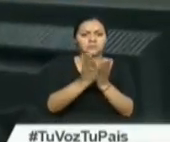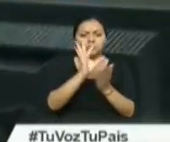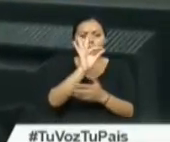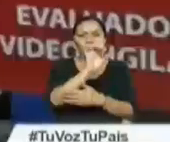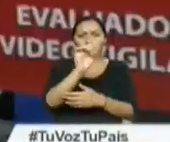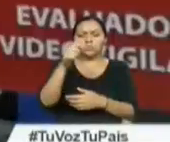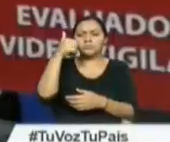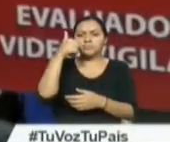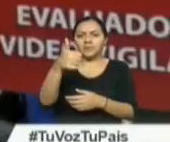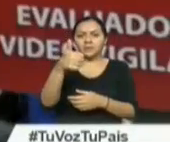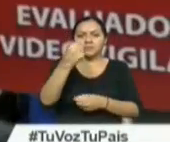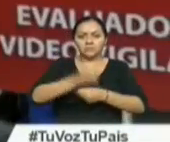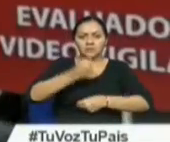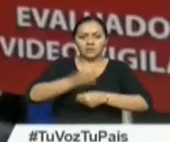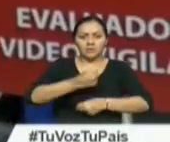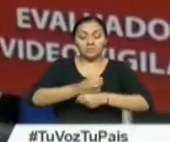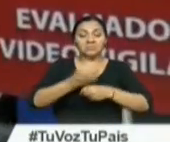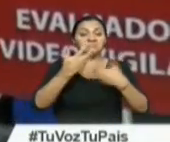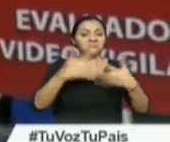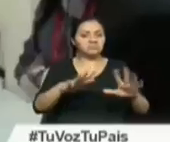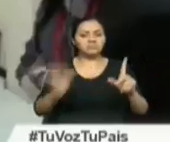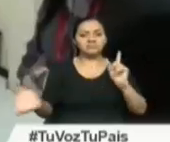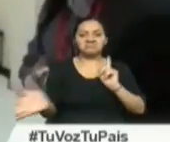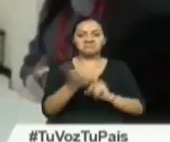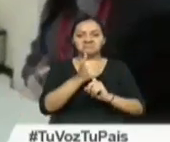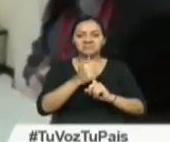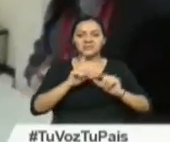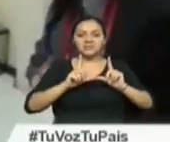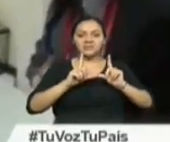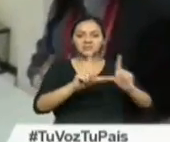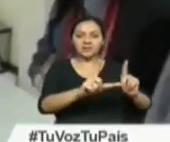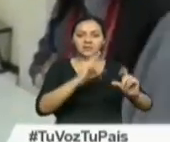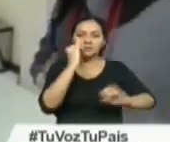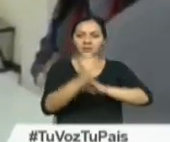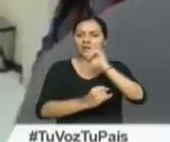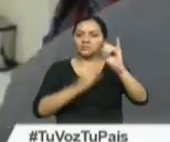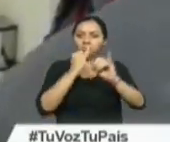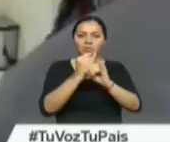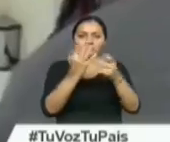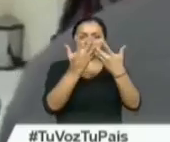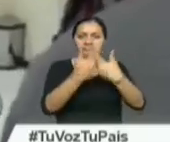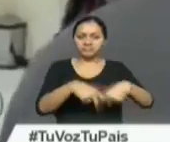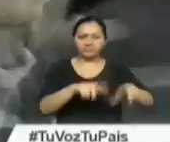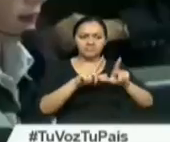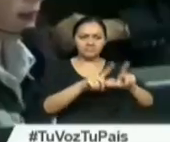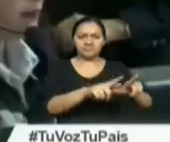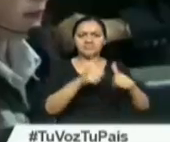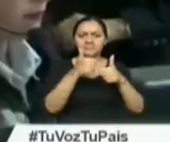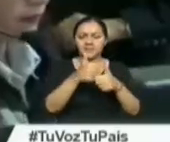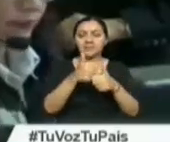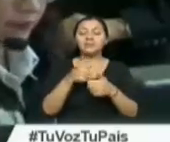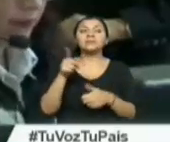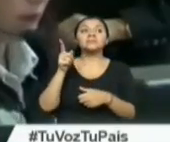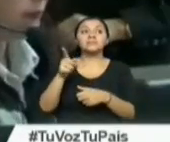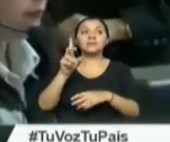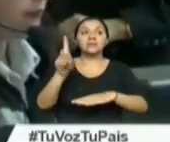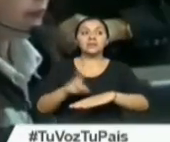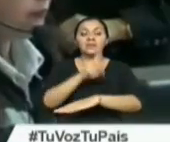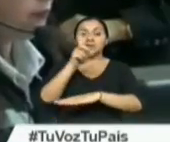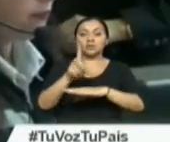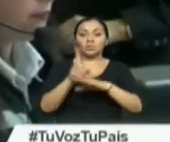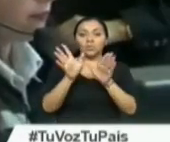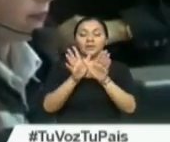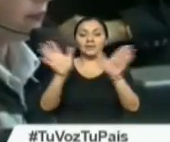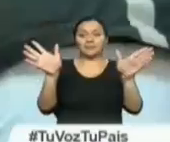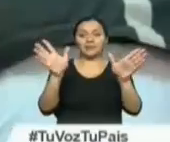plena acción, lo que derivó en la obtención de una certificación internacional para el Ecuador. Andrés Sandoval, director general del